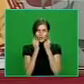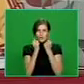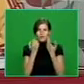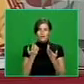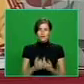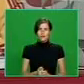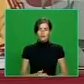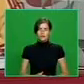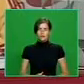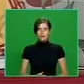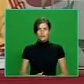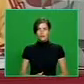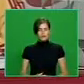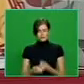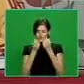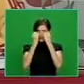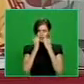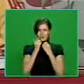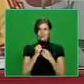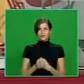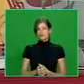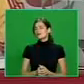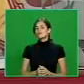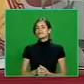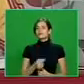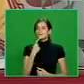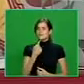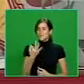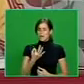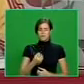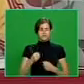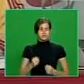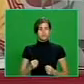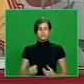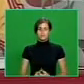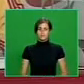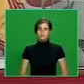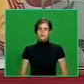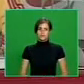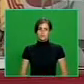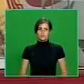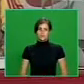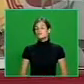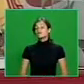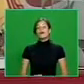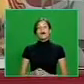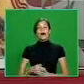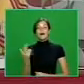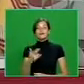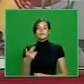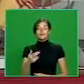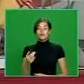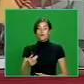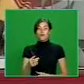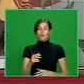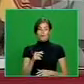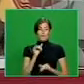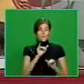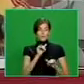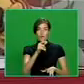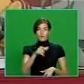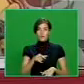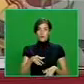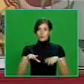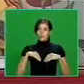terrorista terrorista de cuatro suelas como dicen por ahí asesino aceptado por él